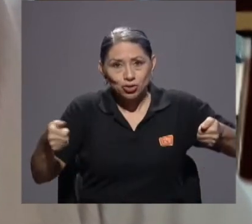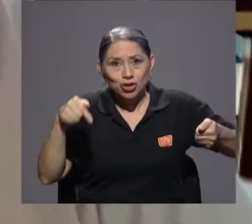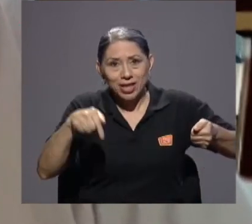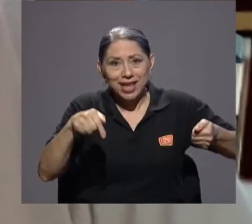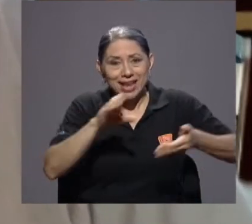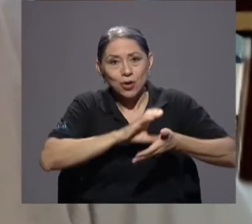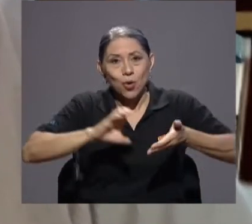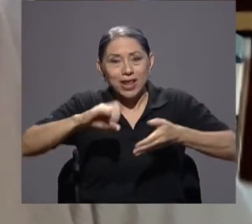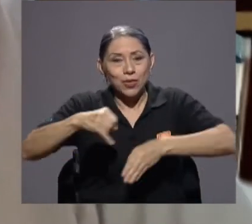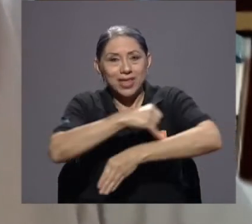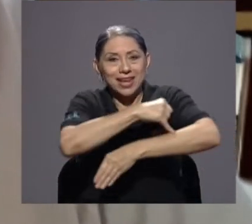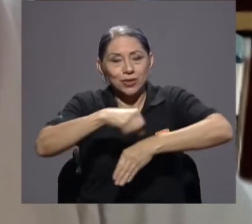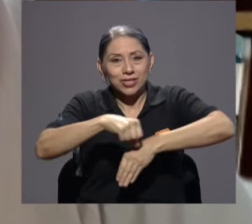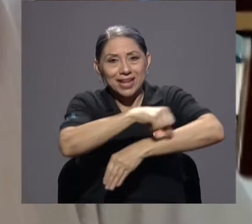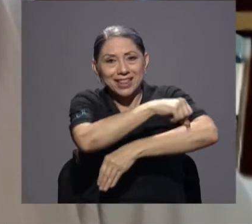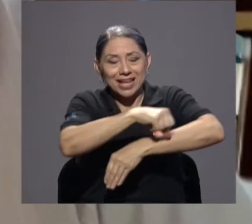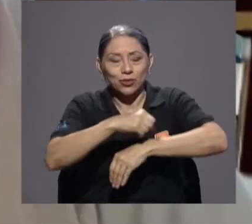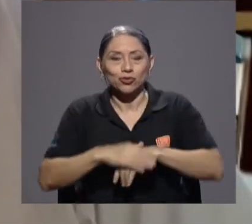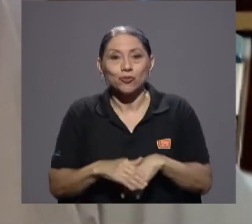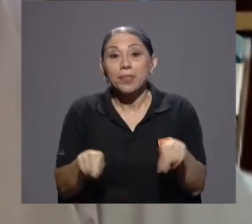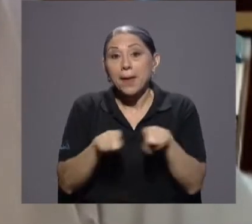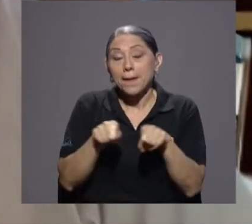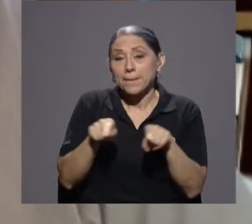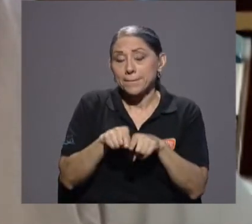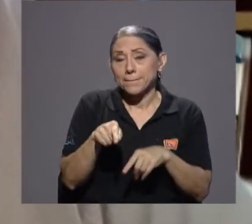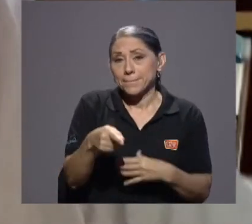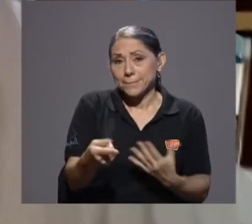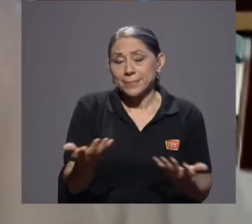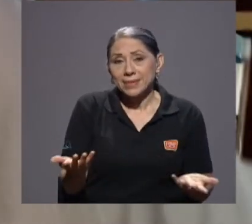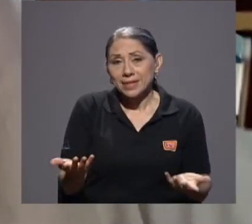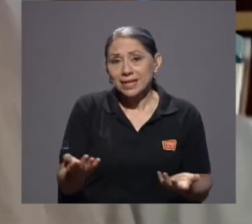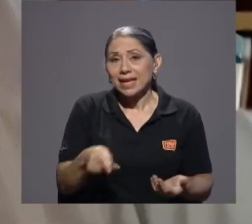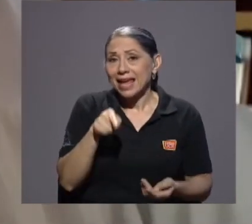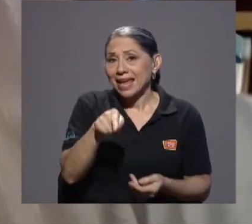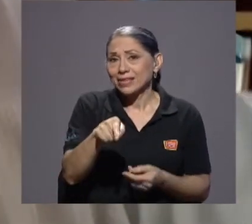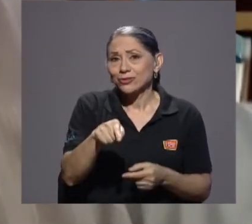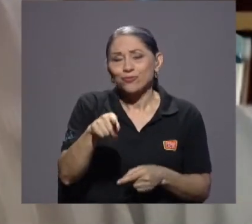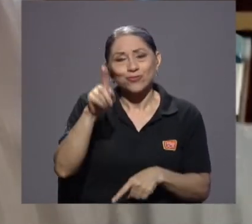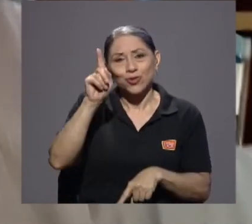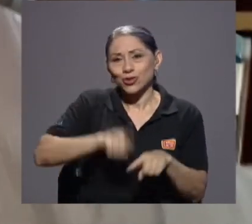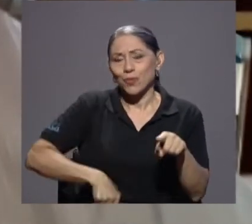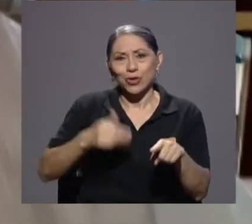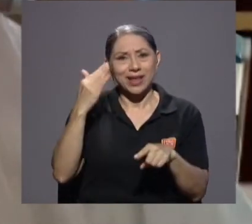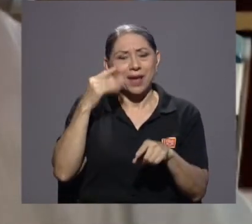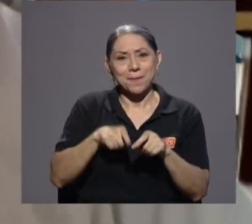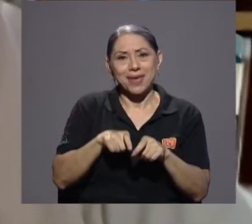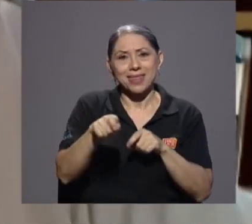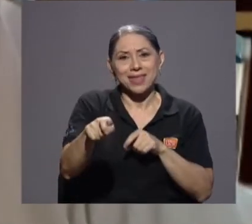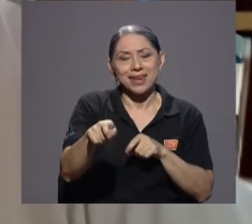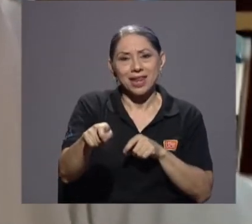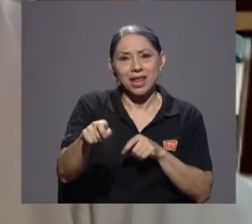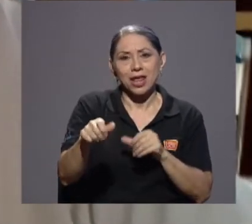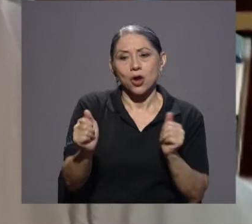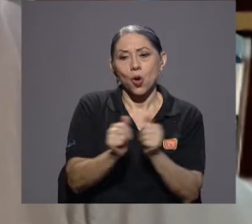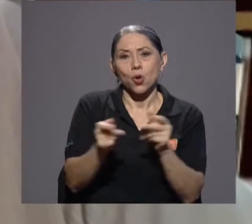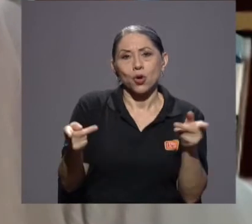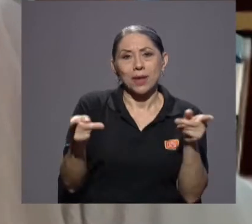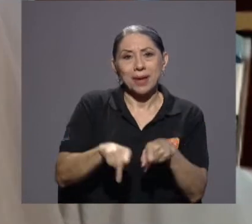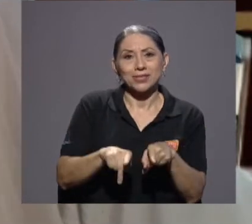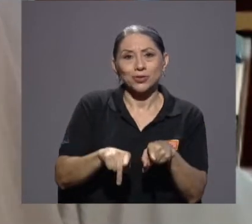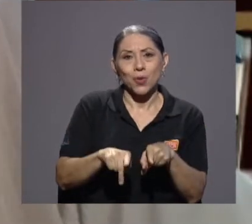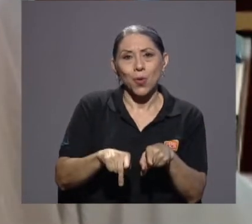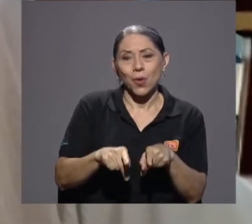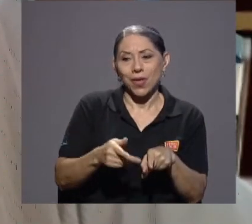Arquitectos. No podemos alegar que eso no se podría medir eventualmente por lo que pasó con la gradualidad del IVA del